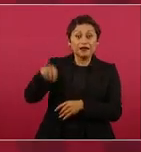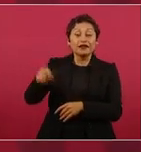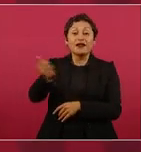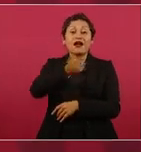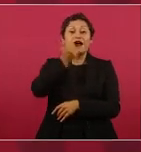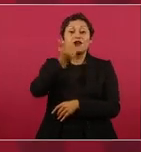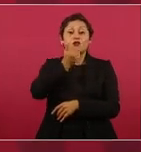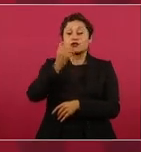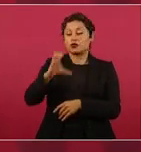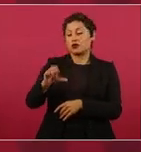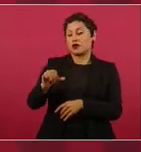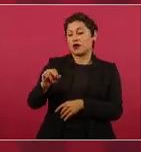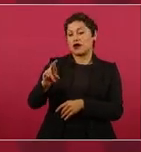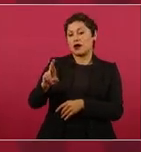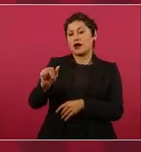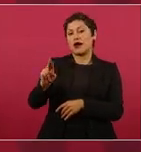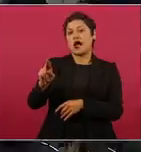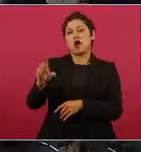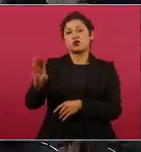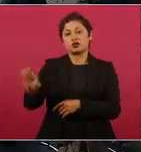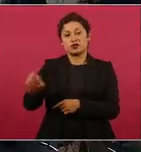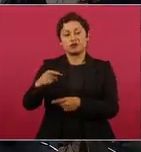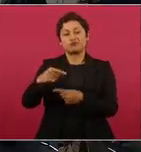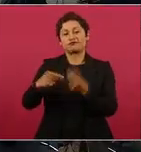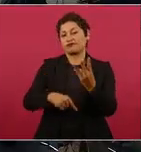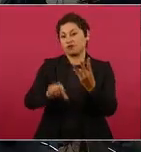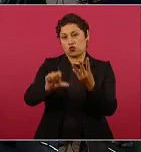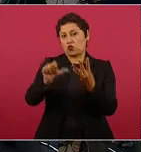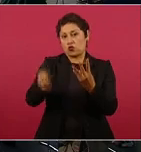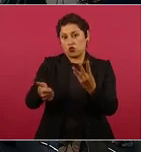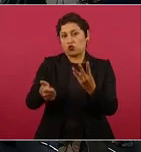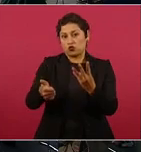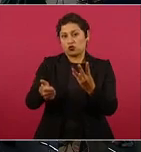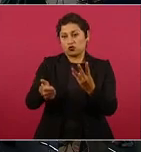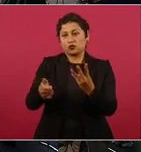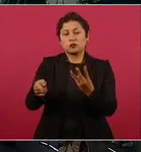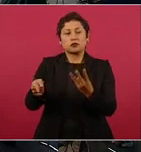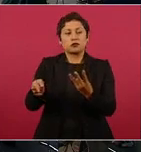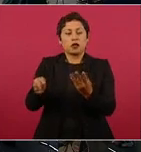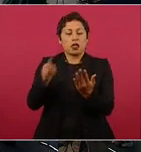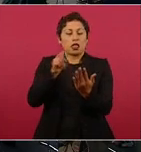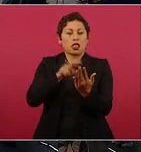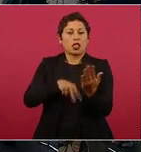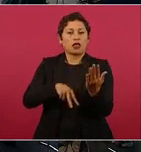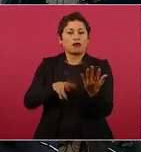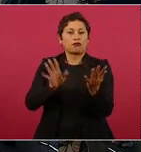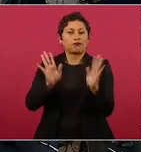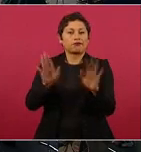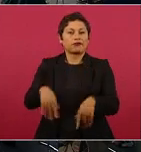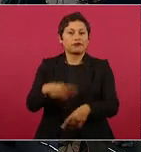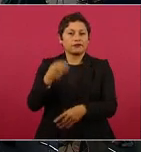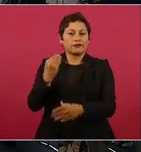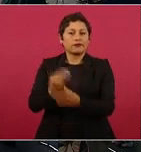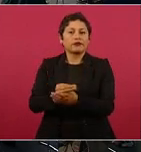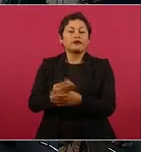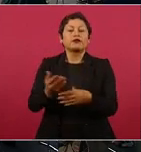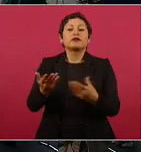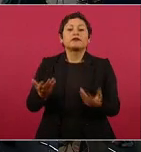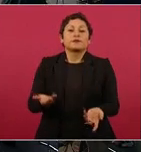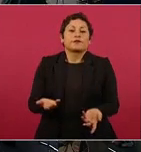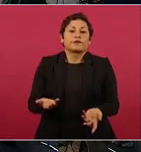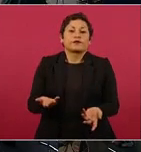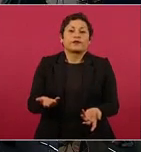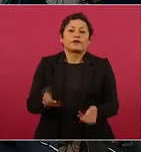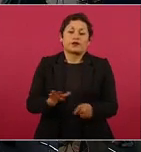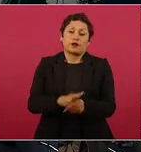y otros no tomaron en cuenta, ¿no? de qué ser el